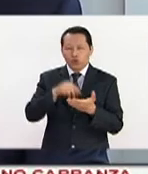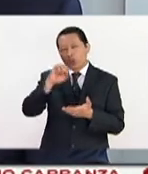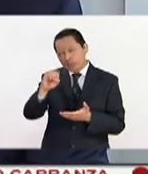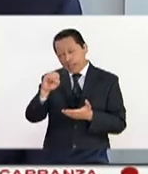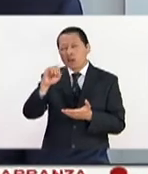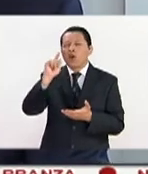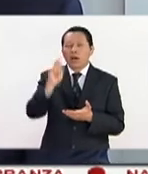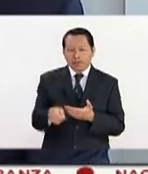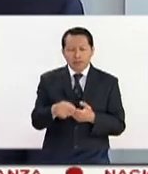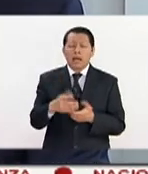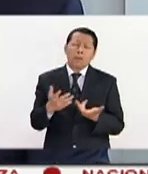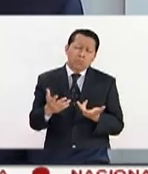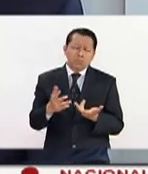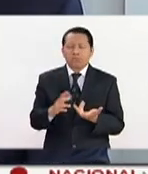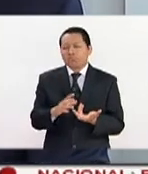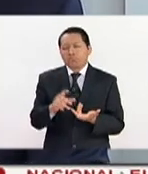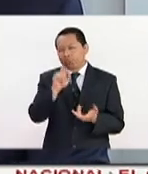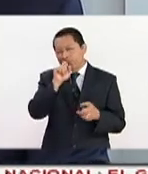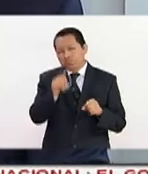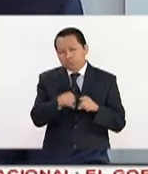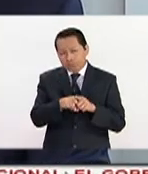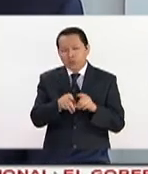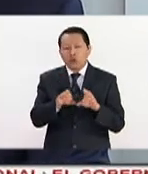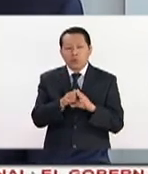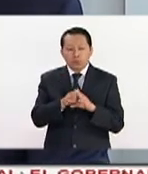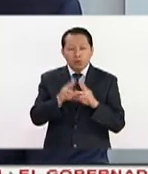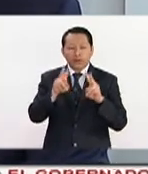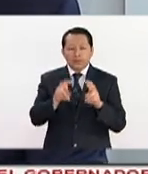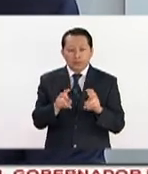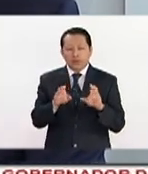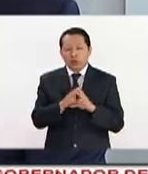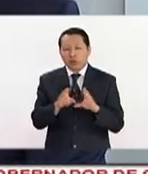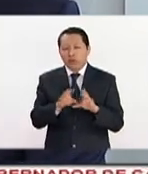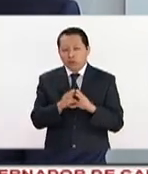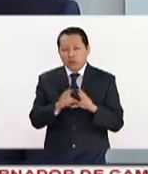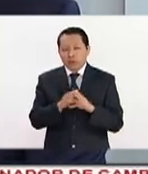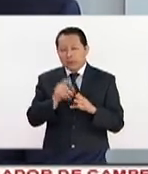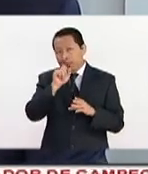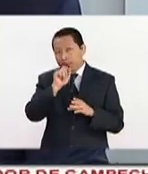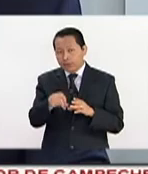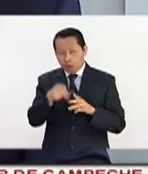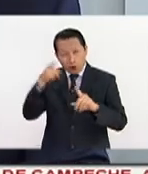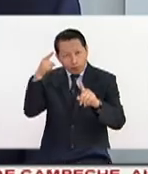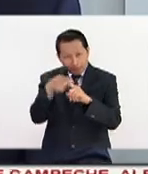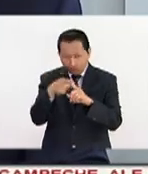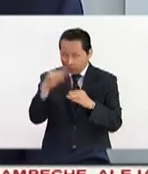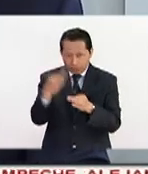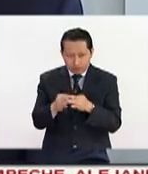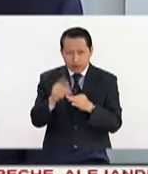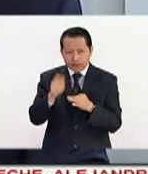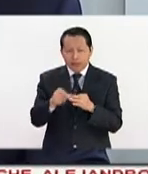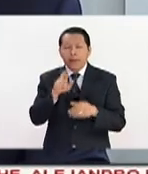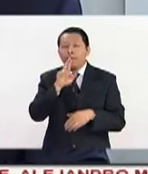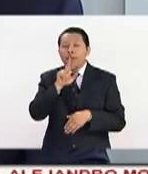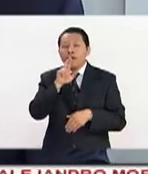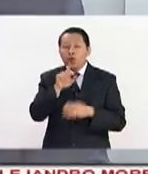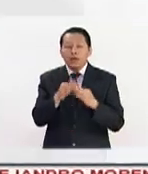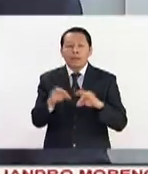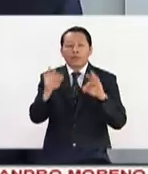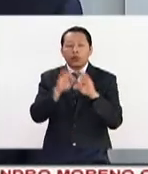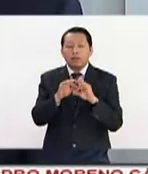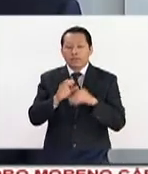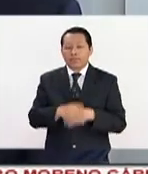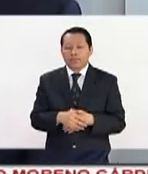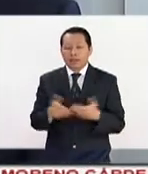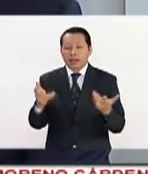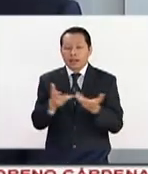aplicación en cuanto a todo el tema, pues obviamente los objetivos que busca la propia aplicación. Se realizaron mejoras importantes,